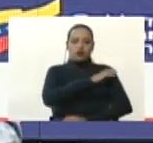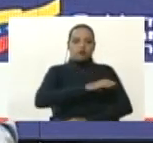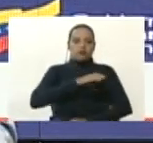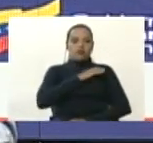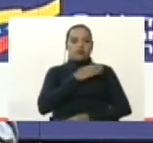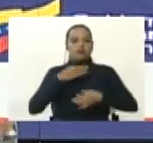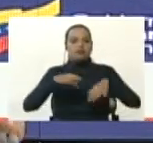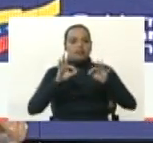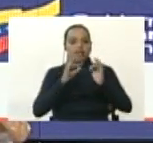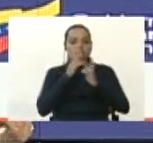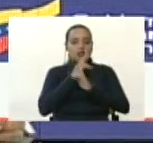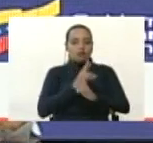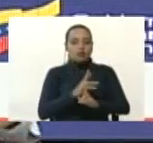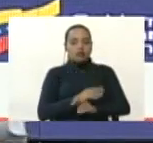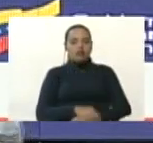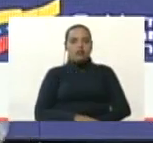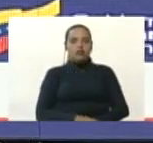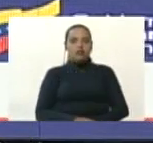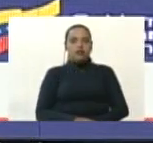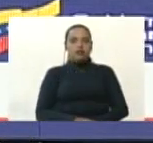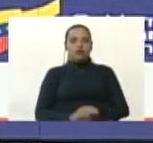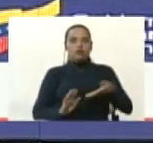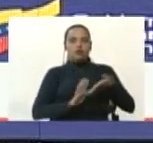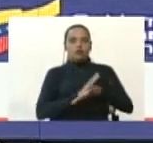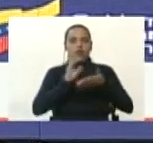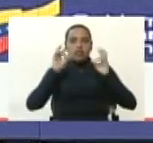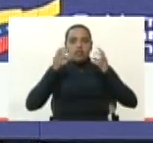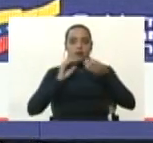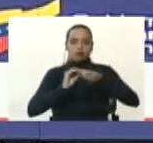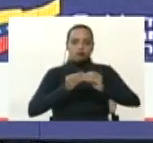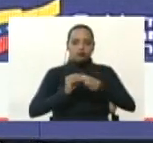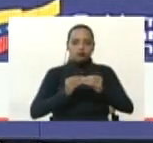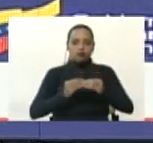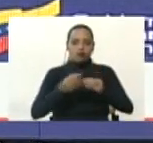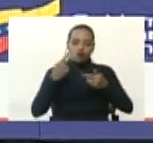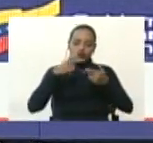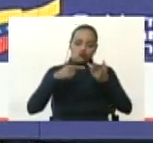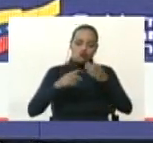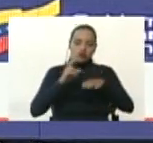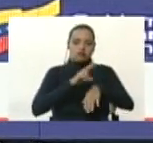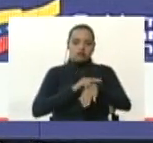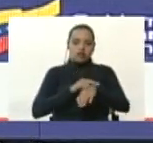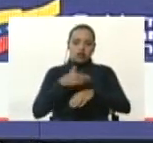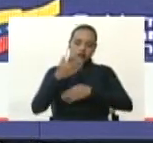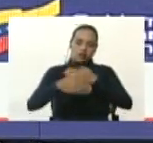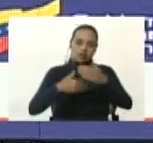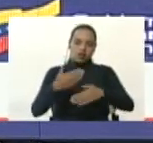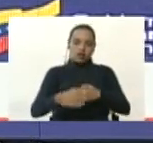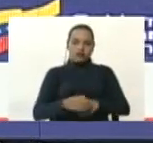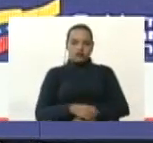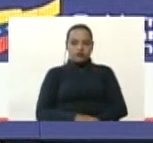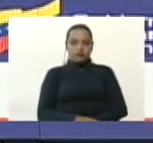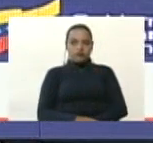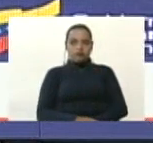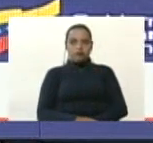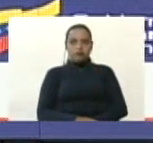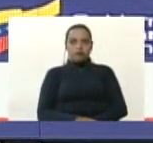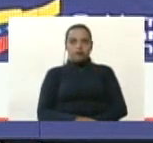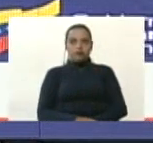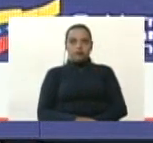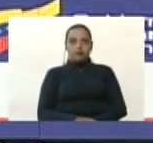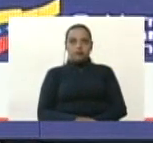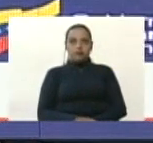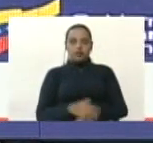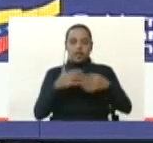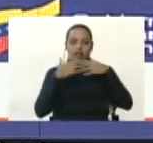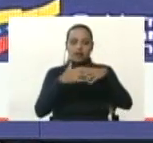respuesta. Fíjense, en el tema de la reparación de equipos, hemos avanzado con la